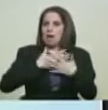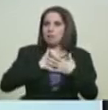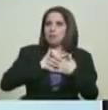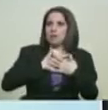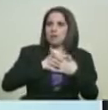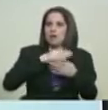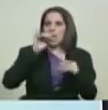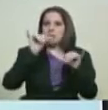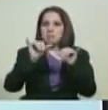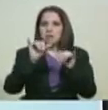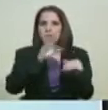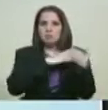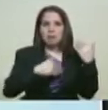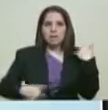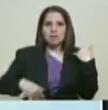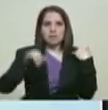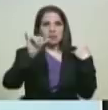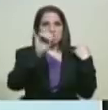país.